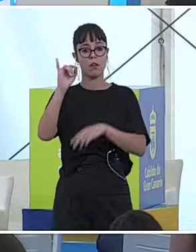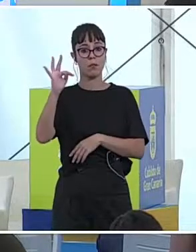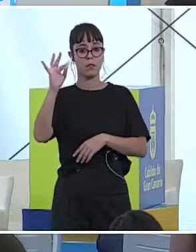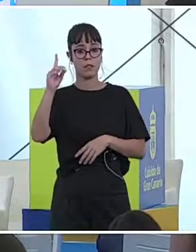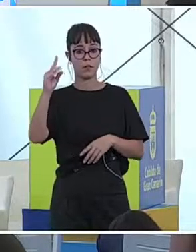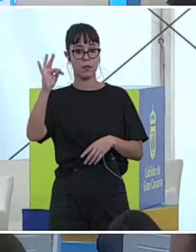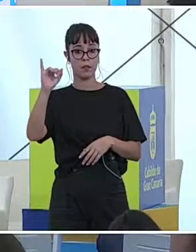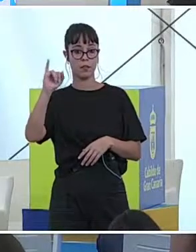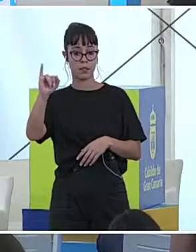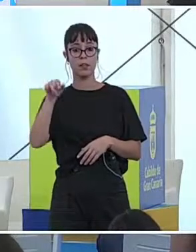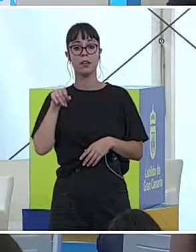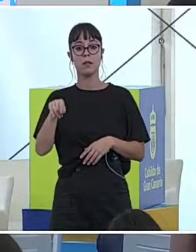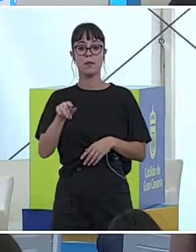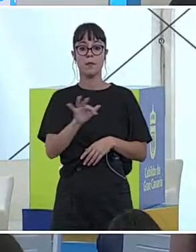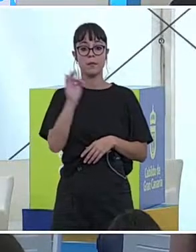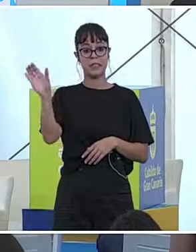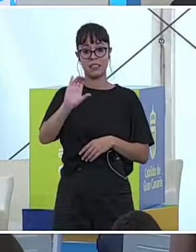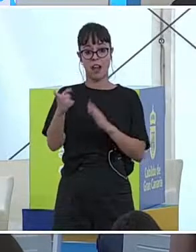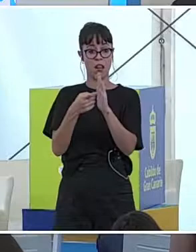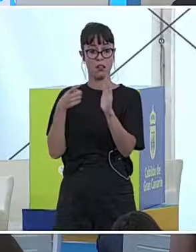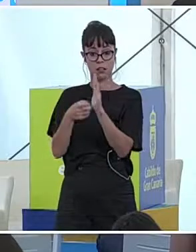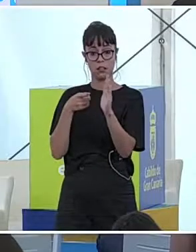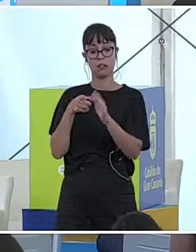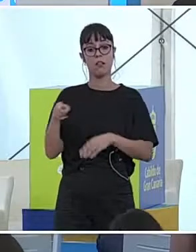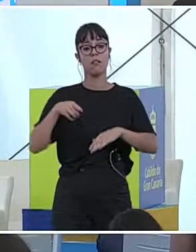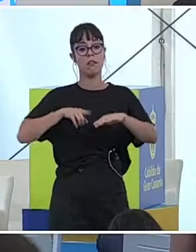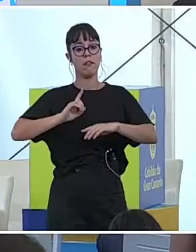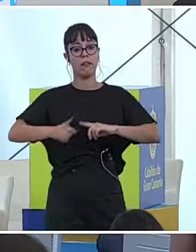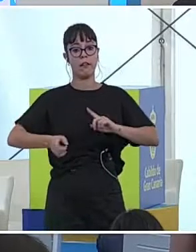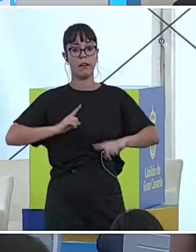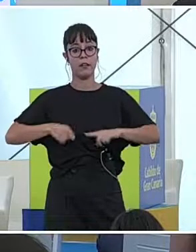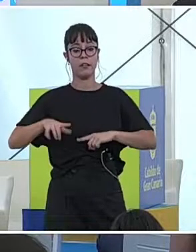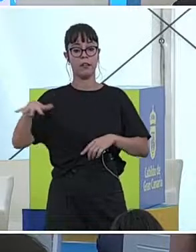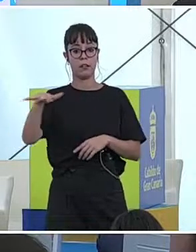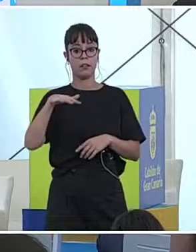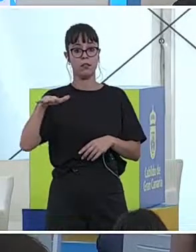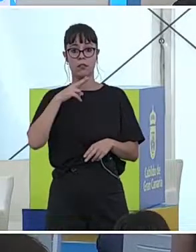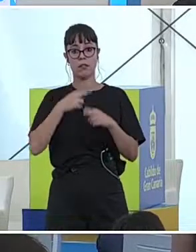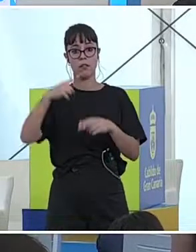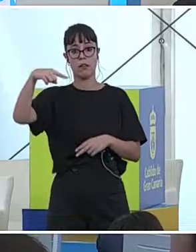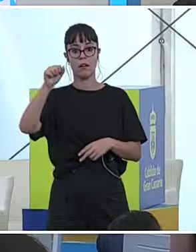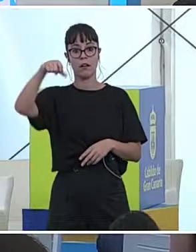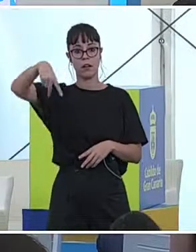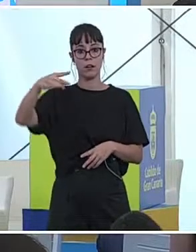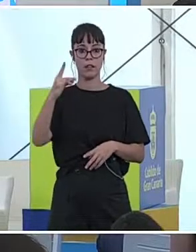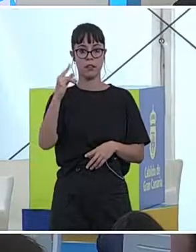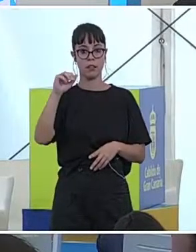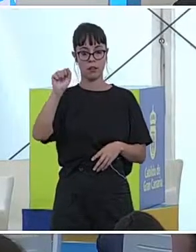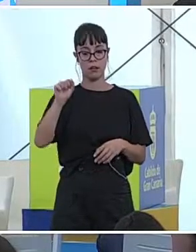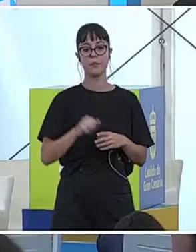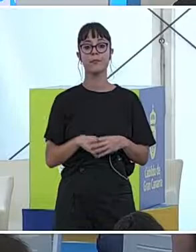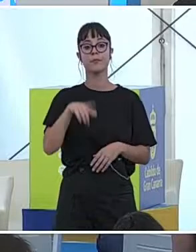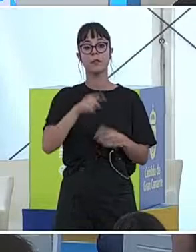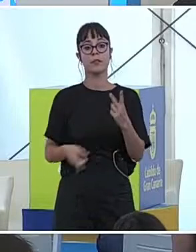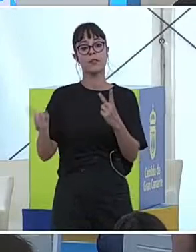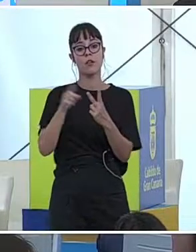actualmente gerente de la empresa mixta Actuaciones Ambientales Integrales de Gandía. Por otra parte, va a participar mi compañero Miguel